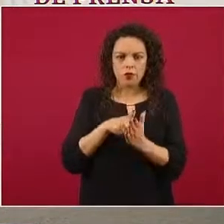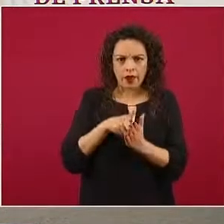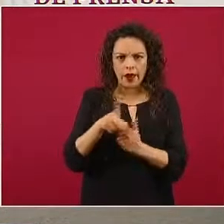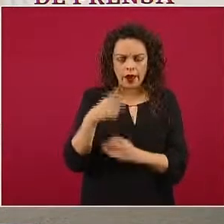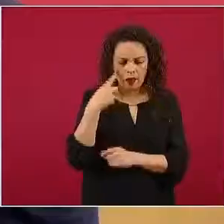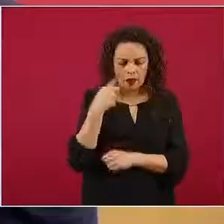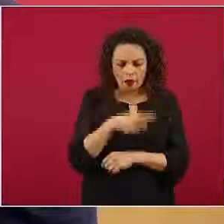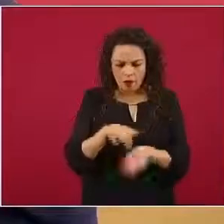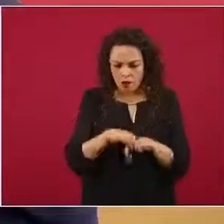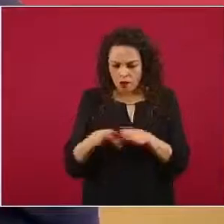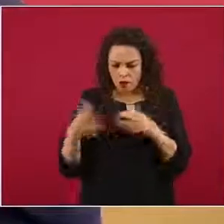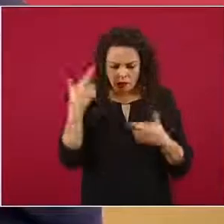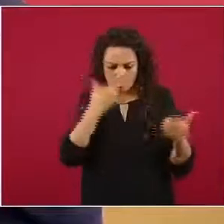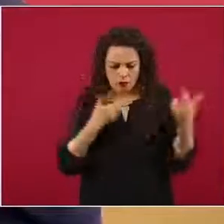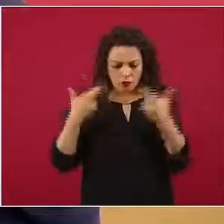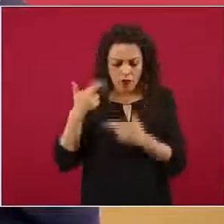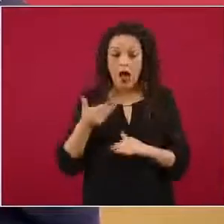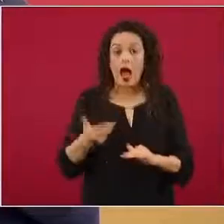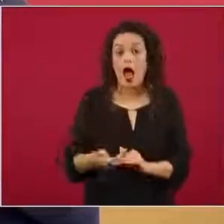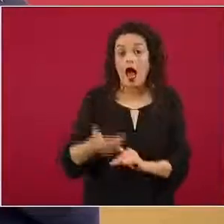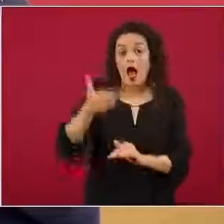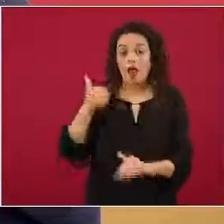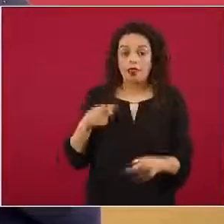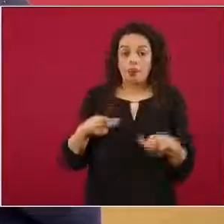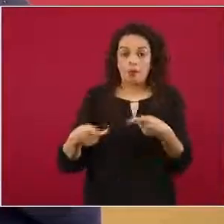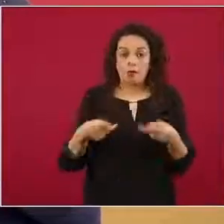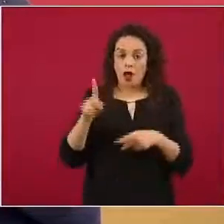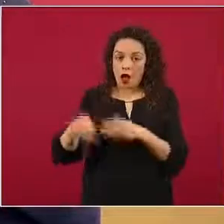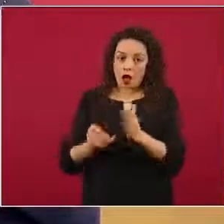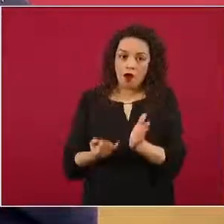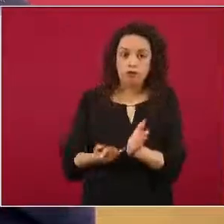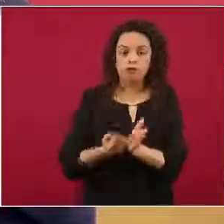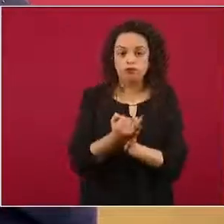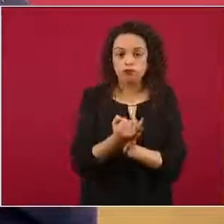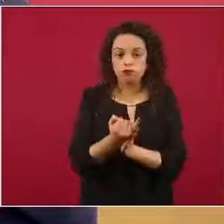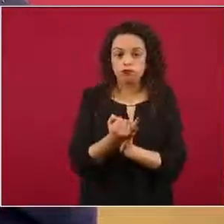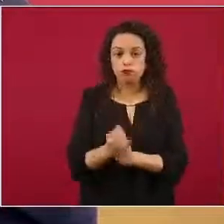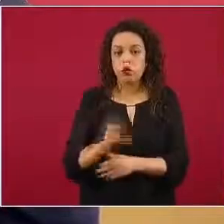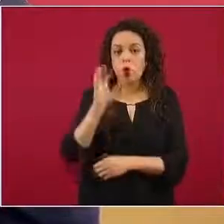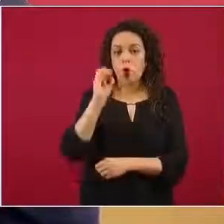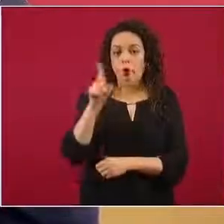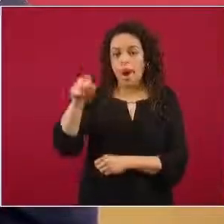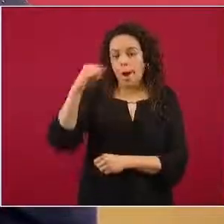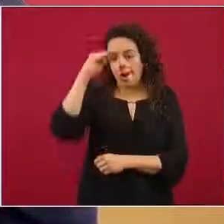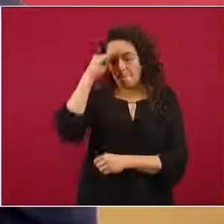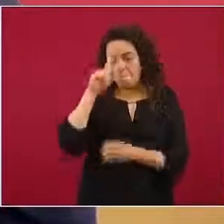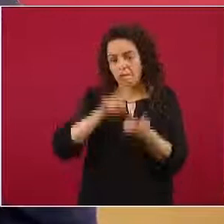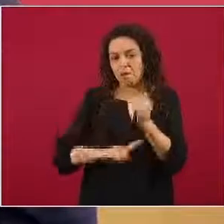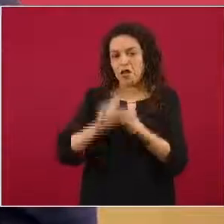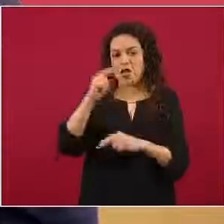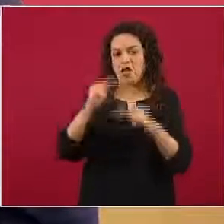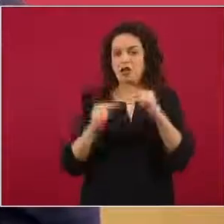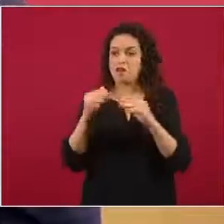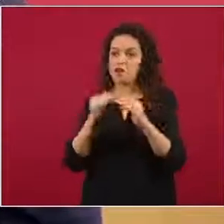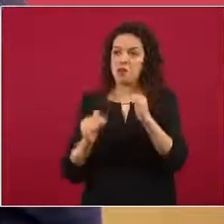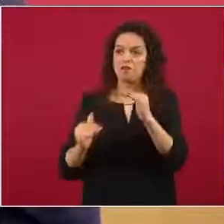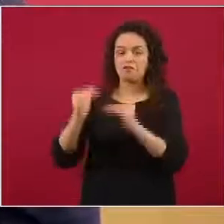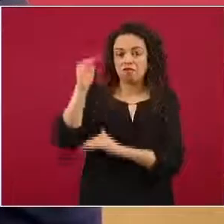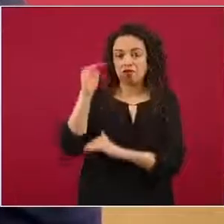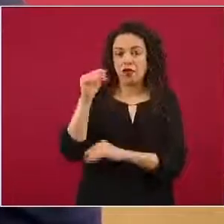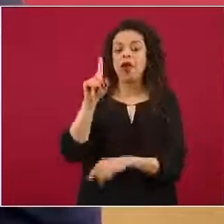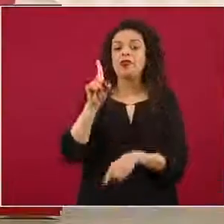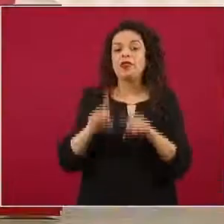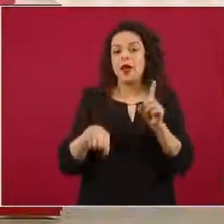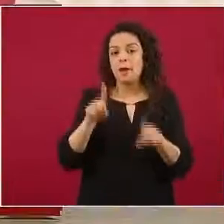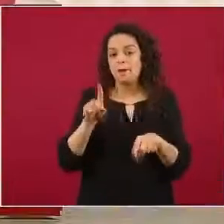medidas anticipadas o medidas que correspondan a un nivel de riesgo superior en función de los objetivos. Esta es una